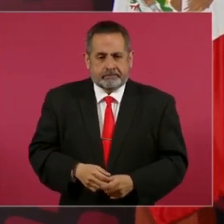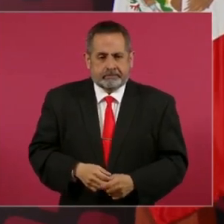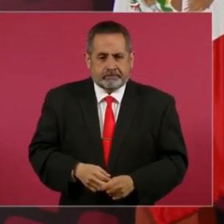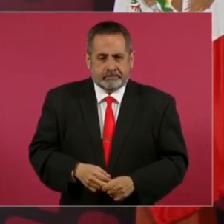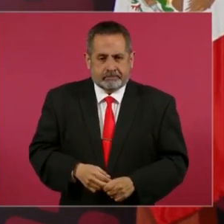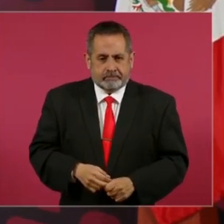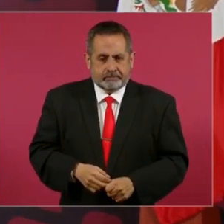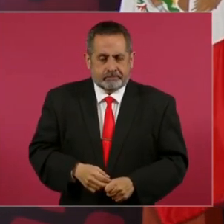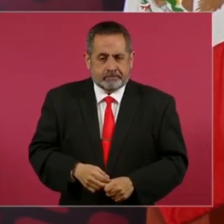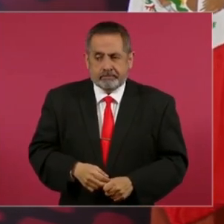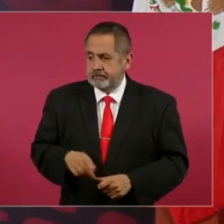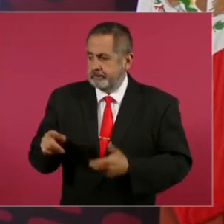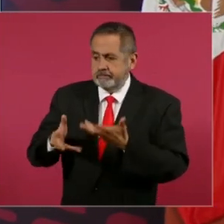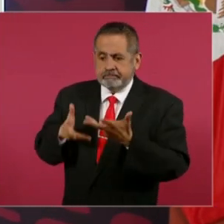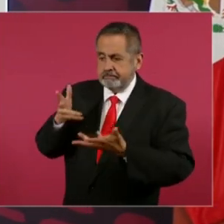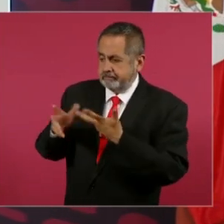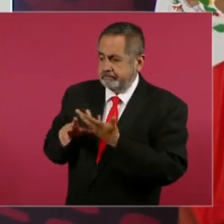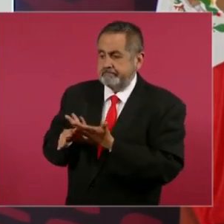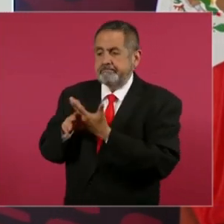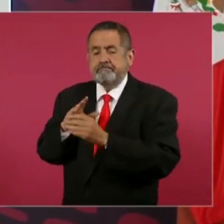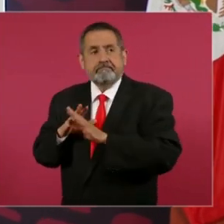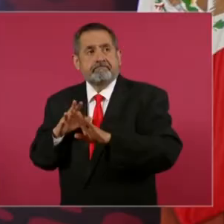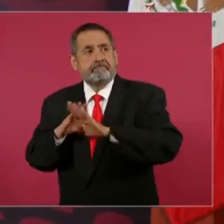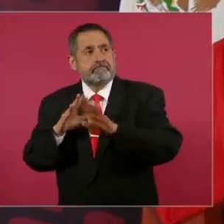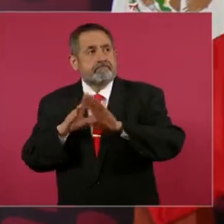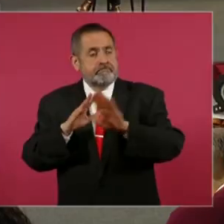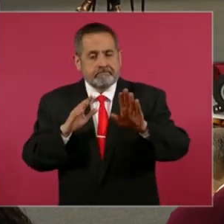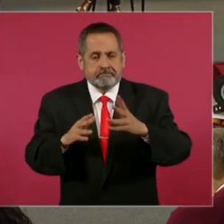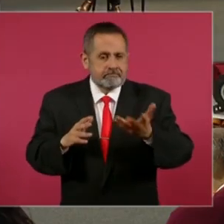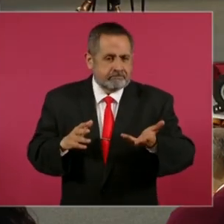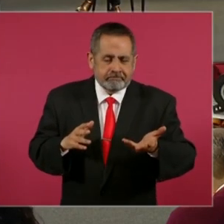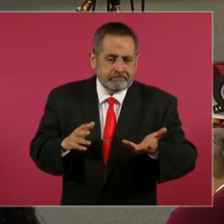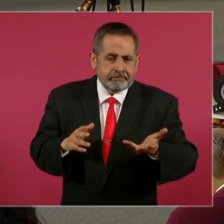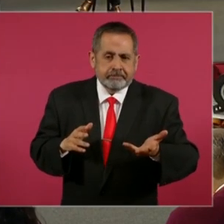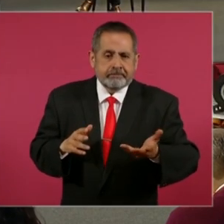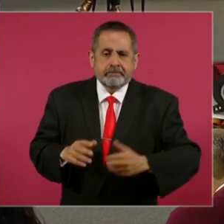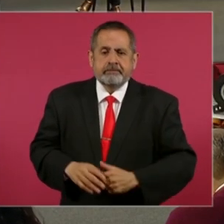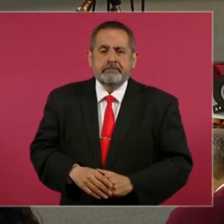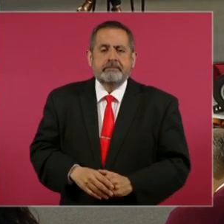y que ahora están regresando,